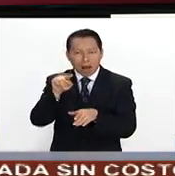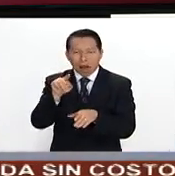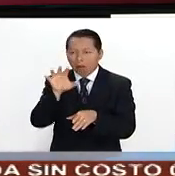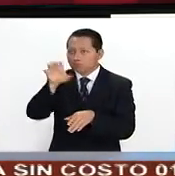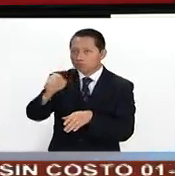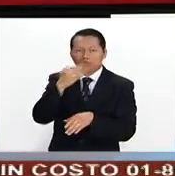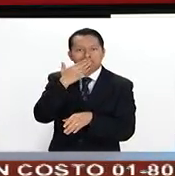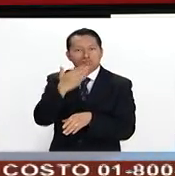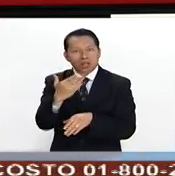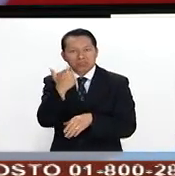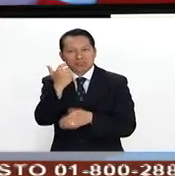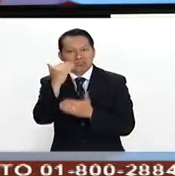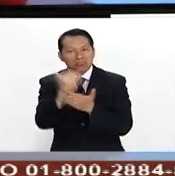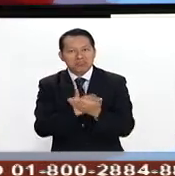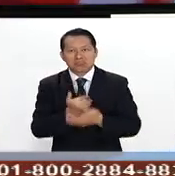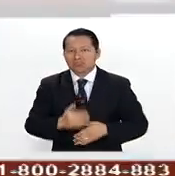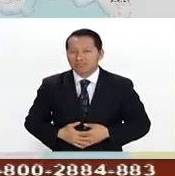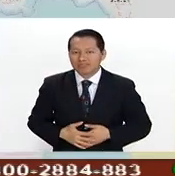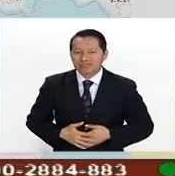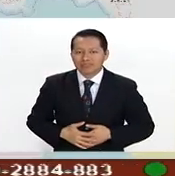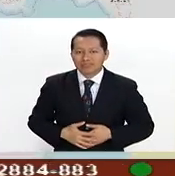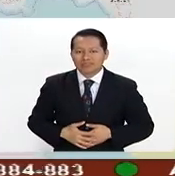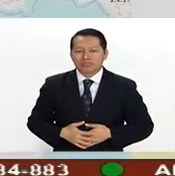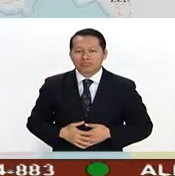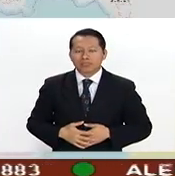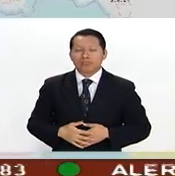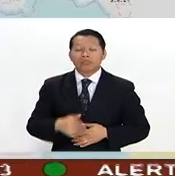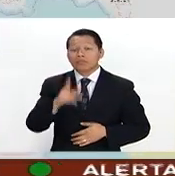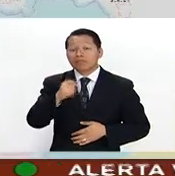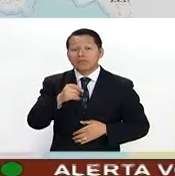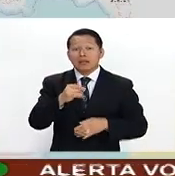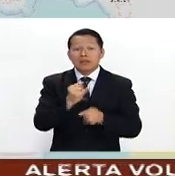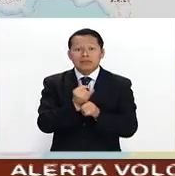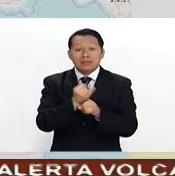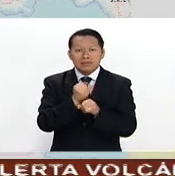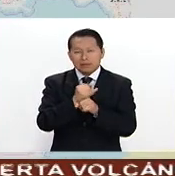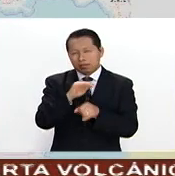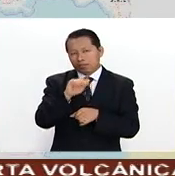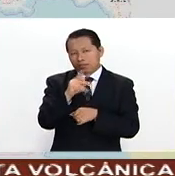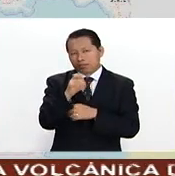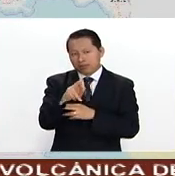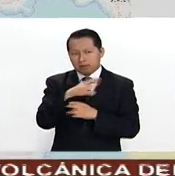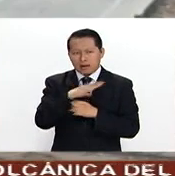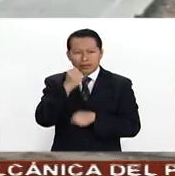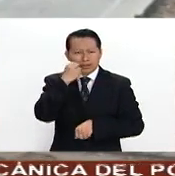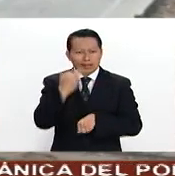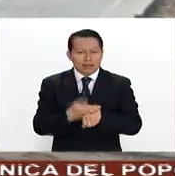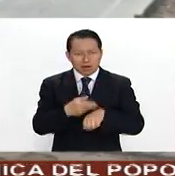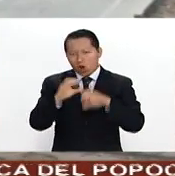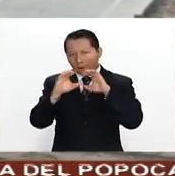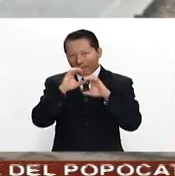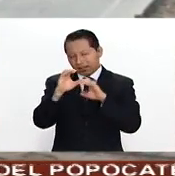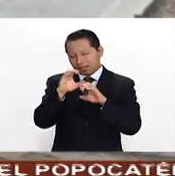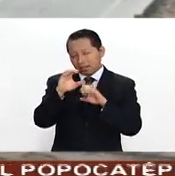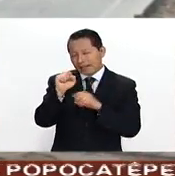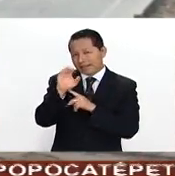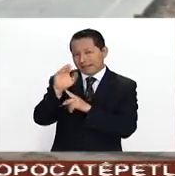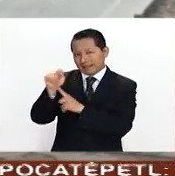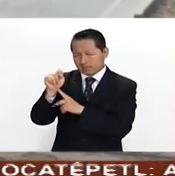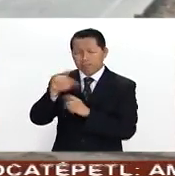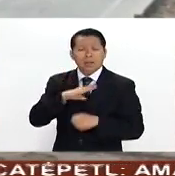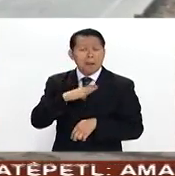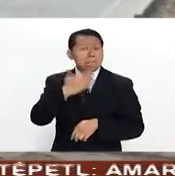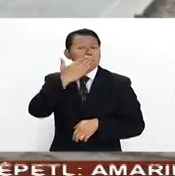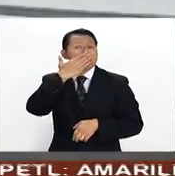con un menor costo. Cheque. La plataforma Mapir Traza tu Ruta de la Secretaría de Comunicaciones y Transportes es